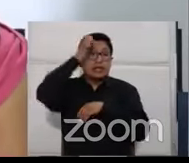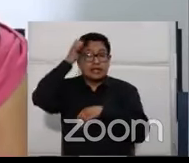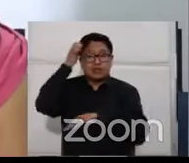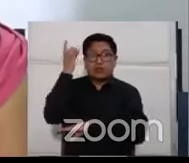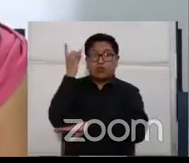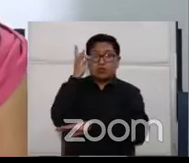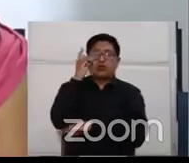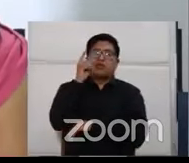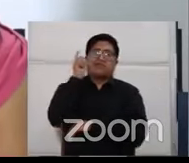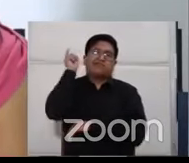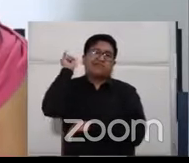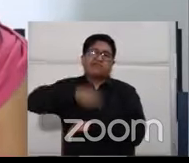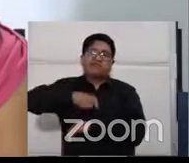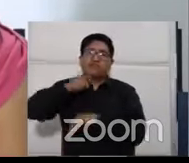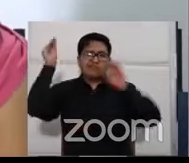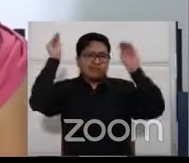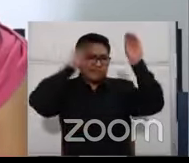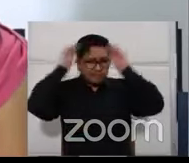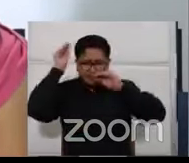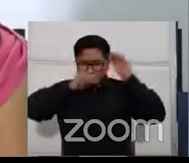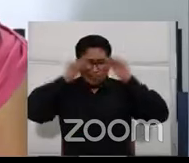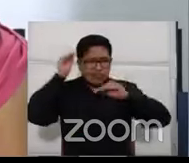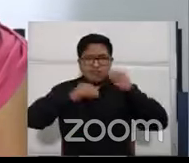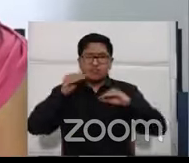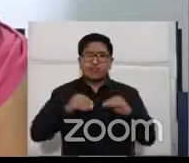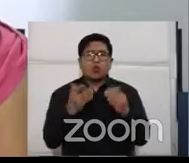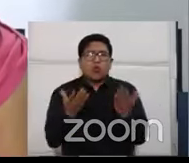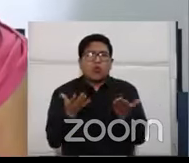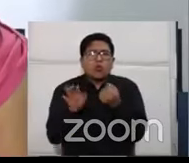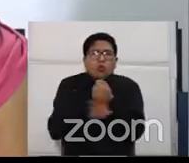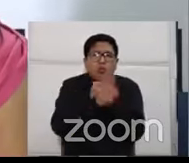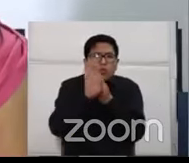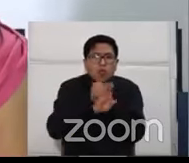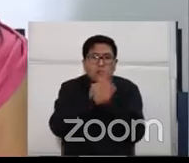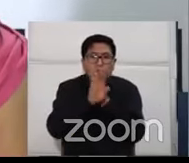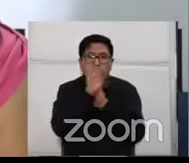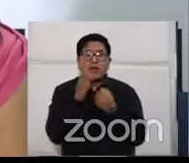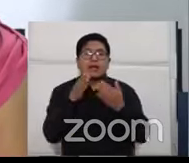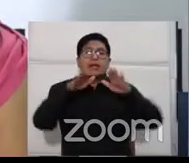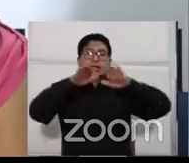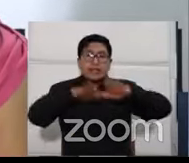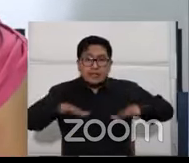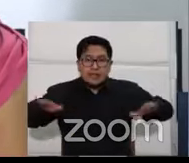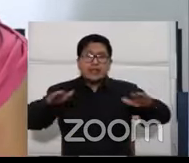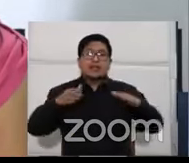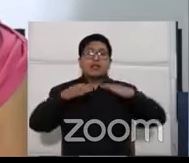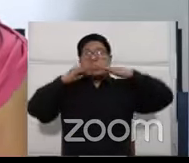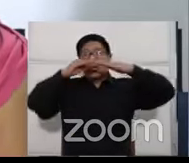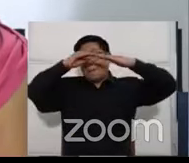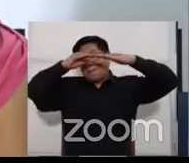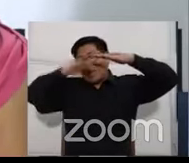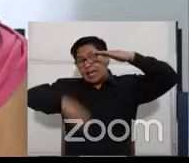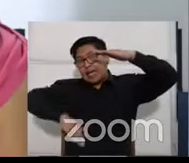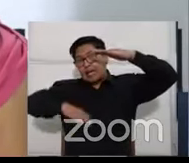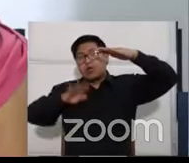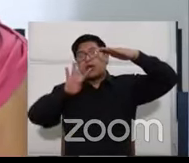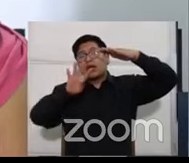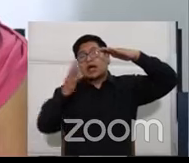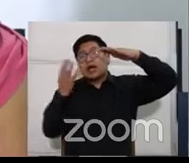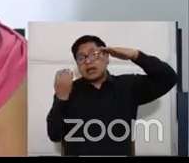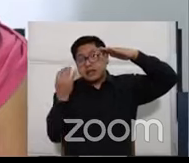del programa de prevención y protección social para niñas niños adolescentes menores de 14 años en